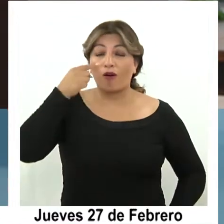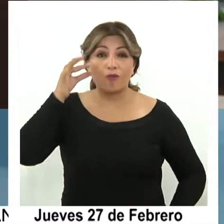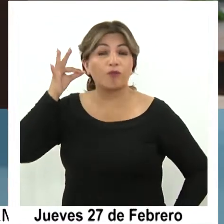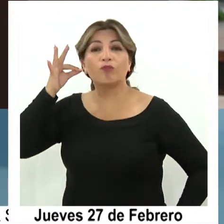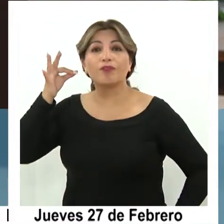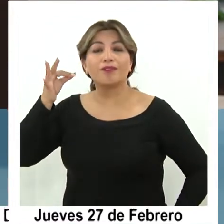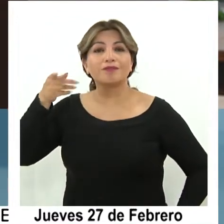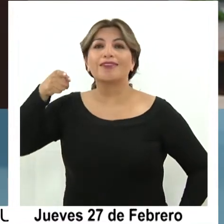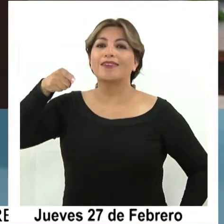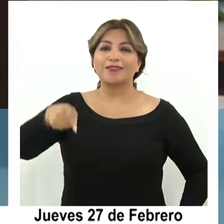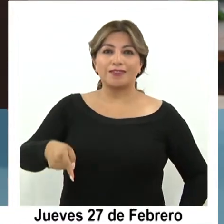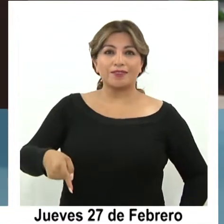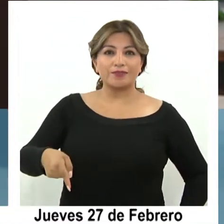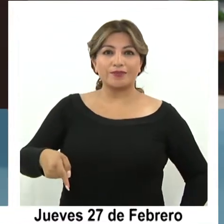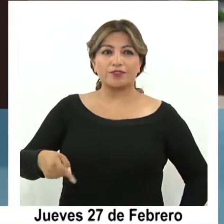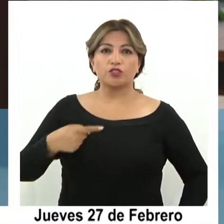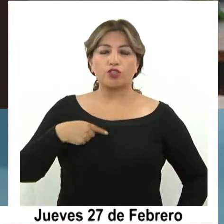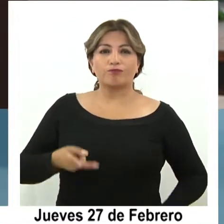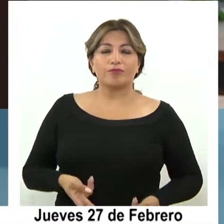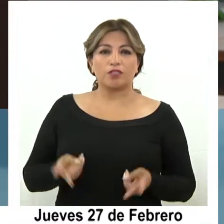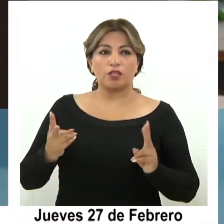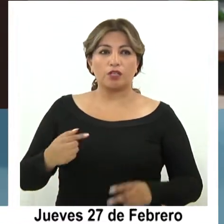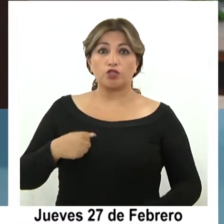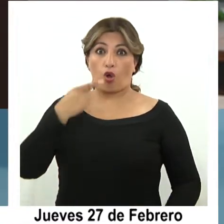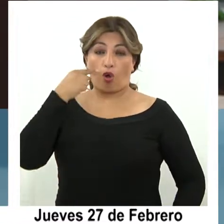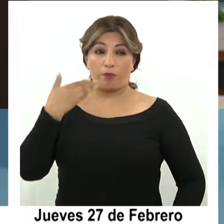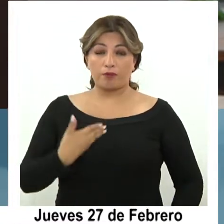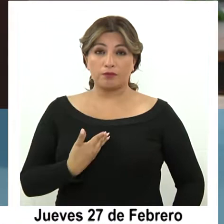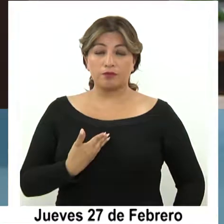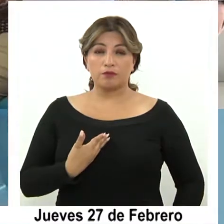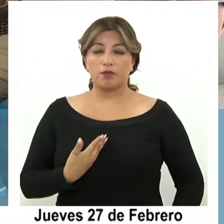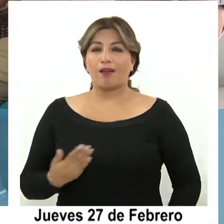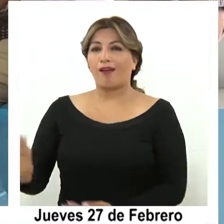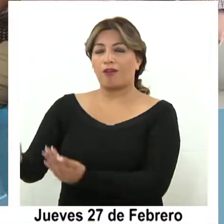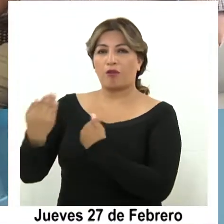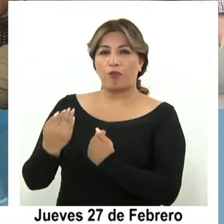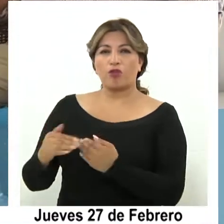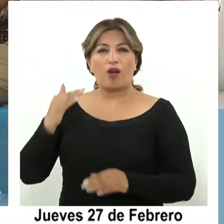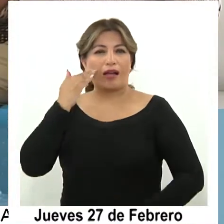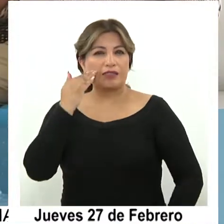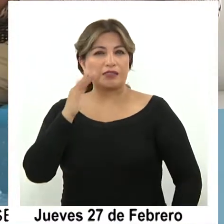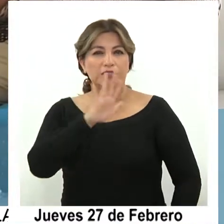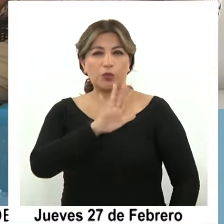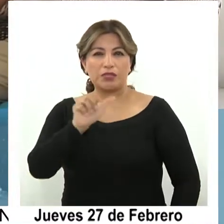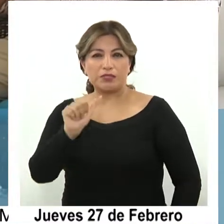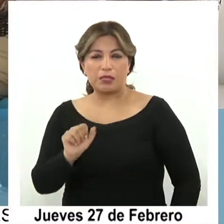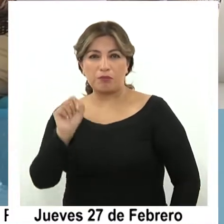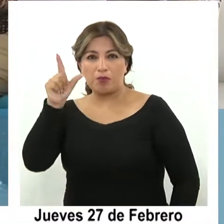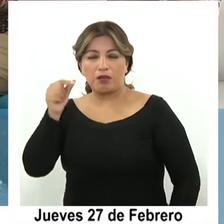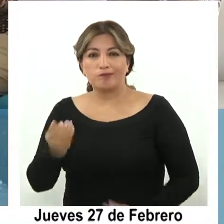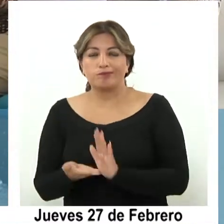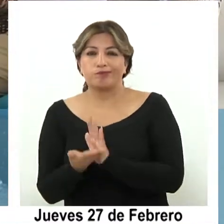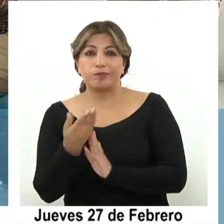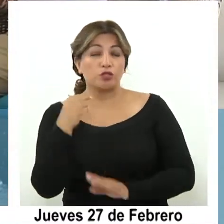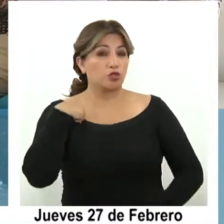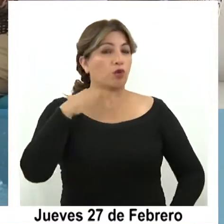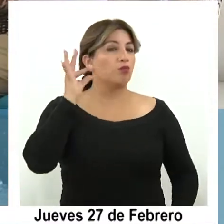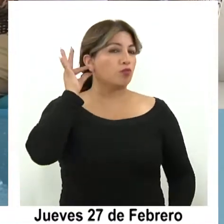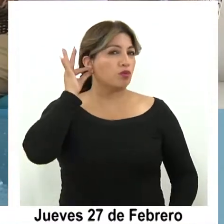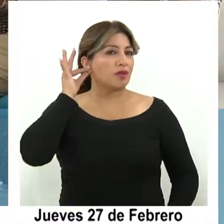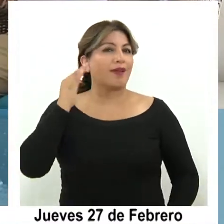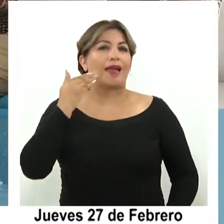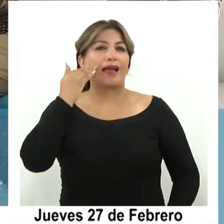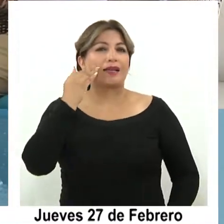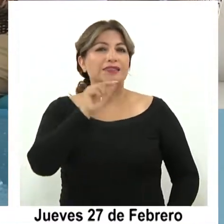requisito mínimo de ingreso, voy a tener derecho, si soy hombre, a un beneficio cercano a los 56.000 pesos y si soy